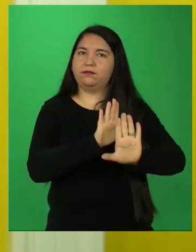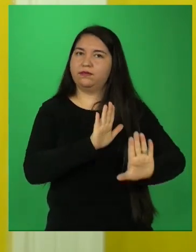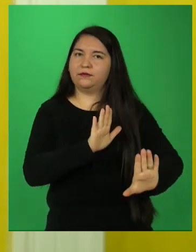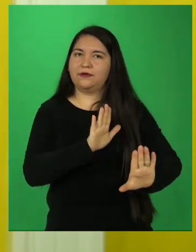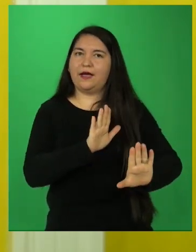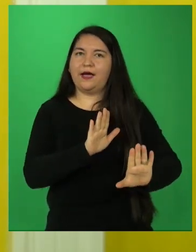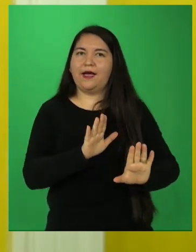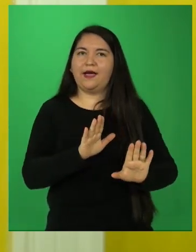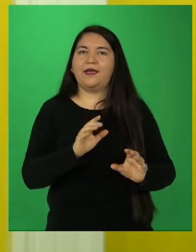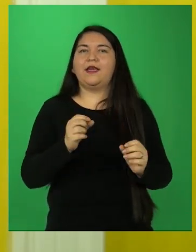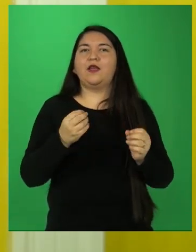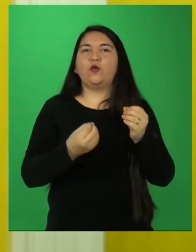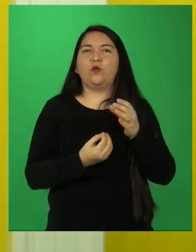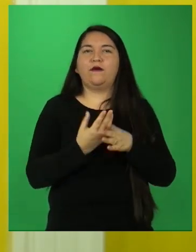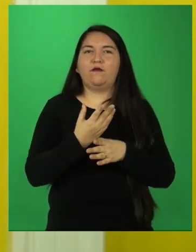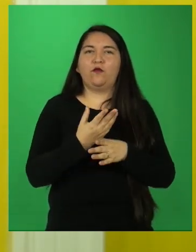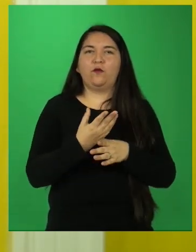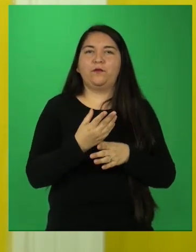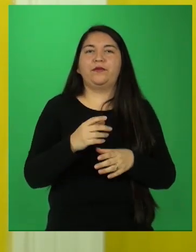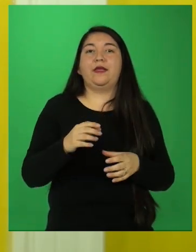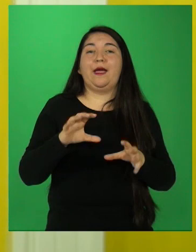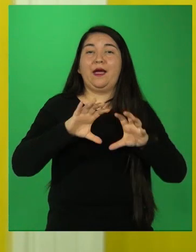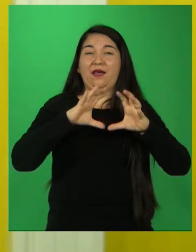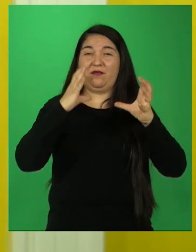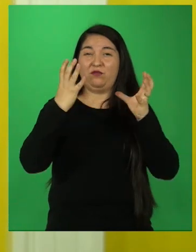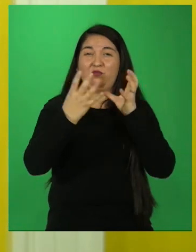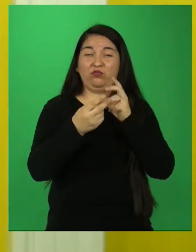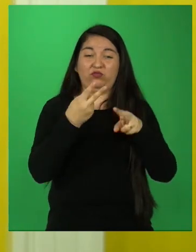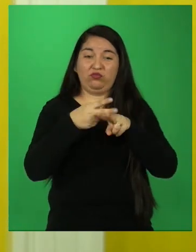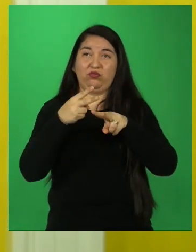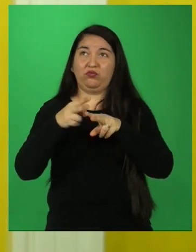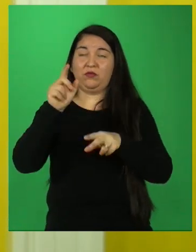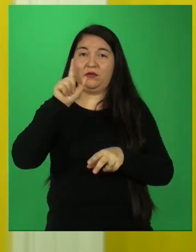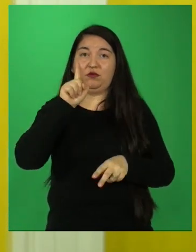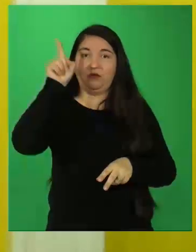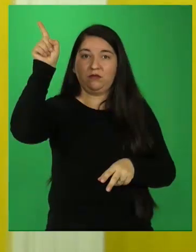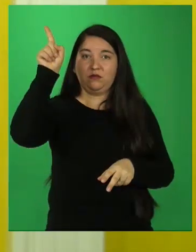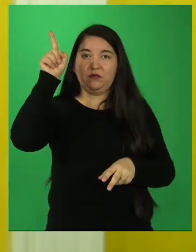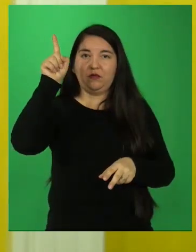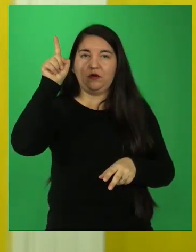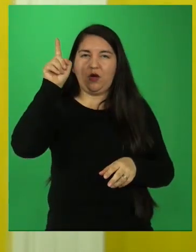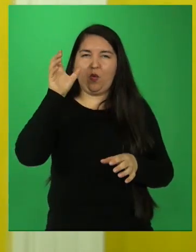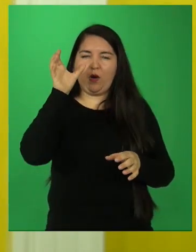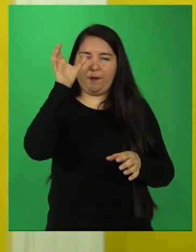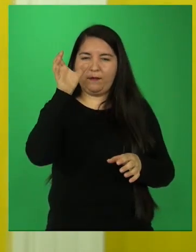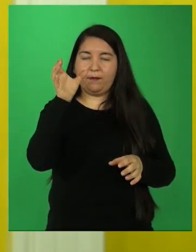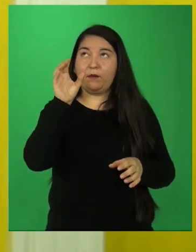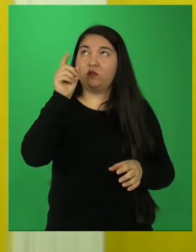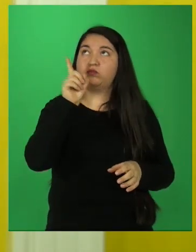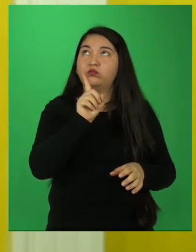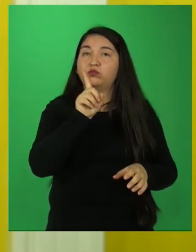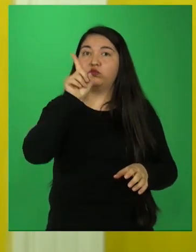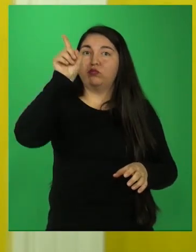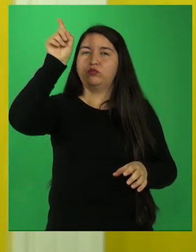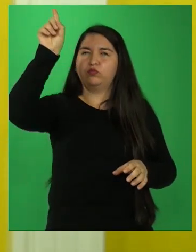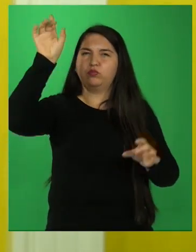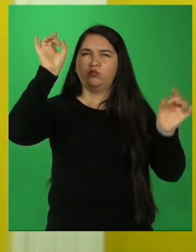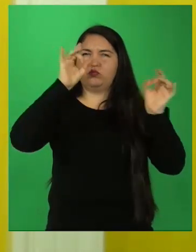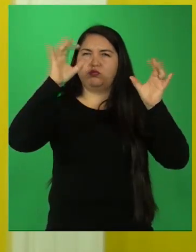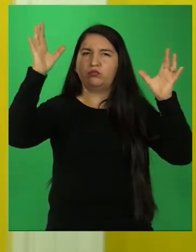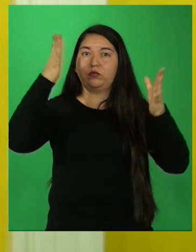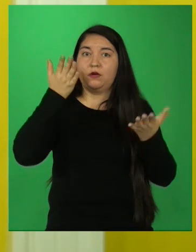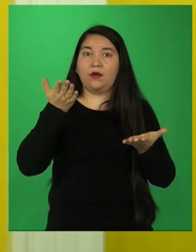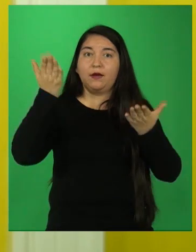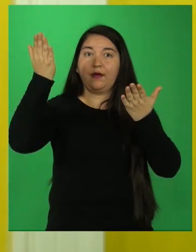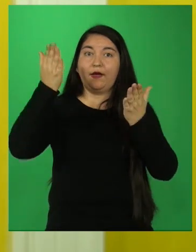nace el concepto de creacionismo. El creacionismo lo que dice que un ser superior, un ser divino,